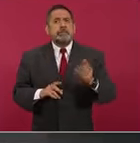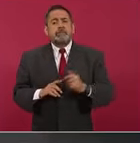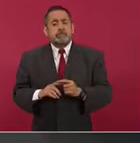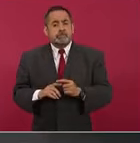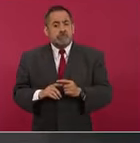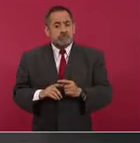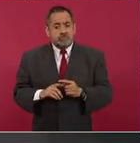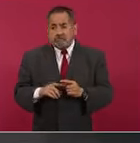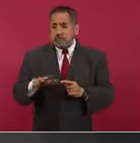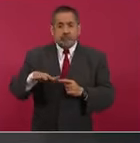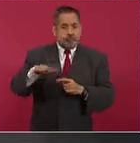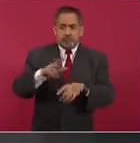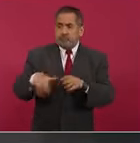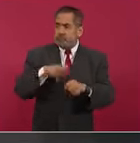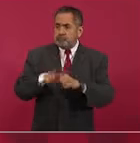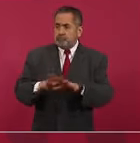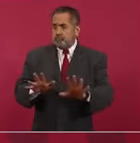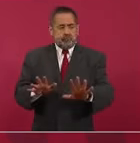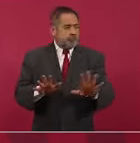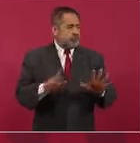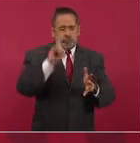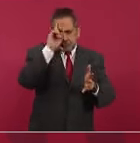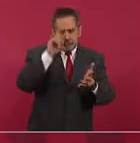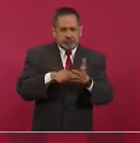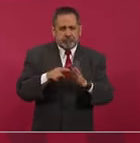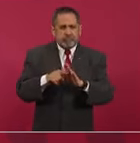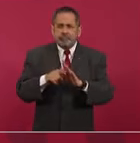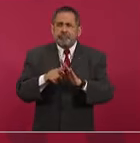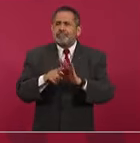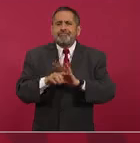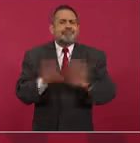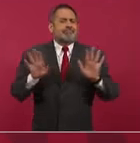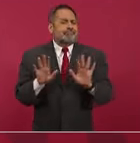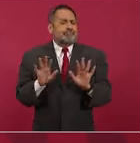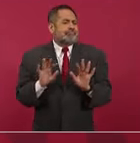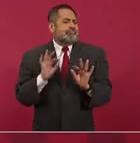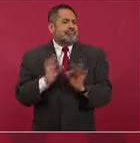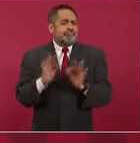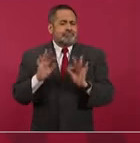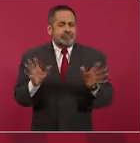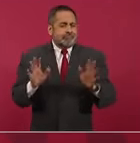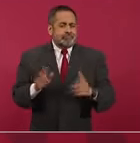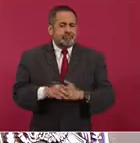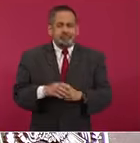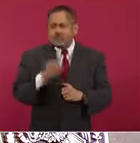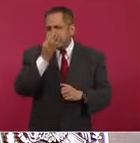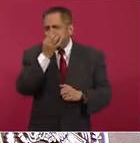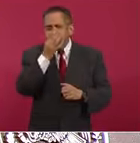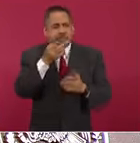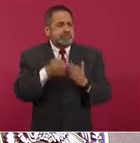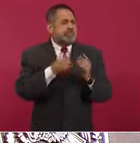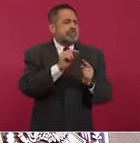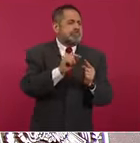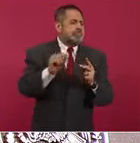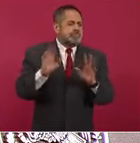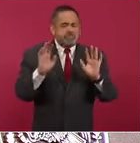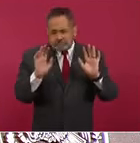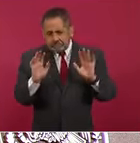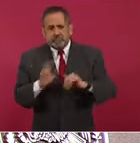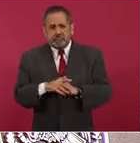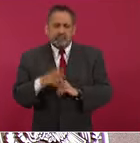manera normal. Entonces, yo creo que ya esto ya está. Son realmente mínimo los casos que todavía